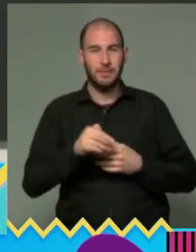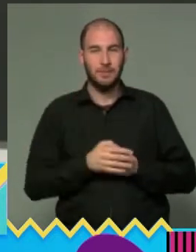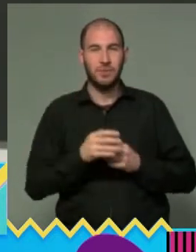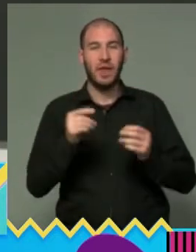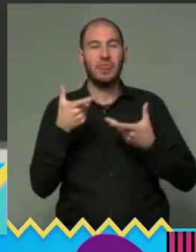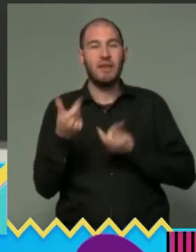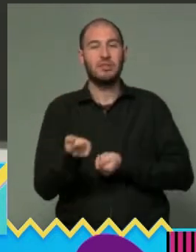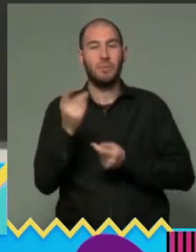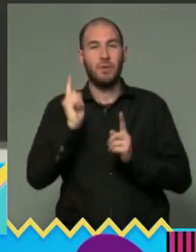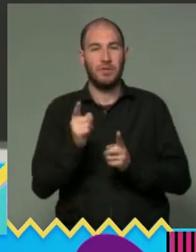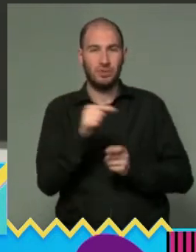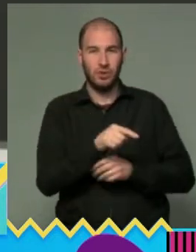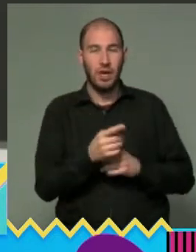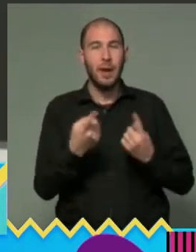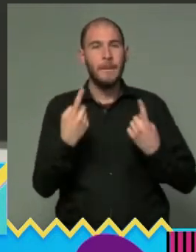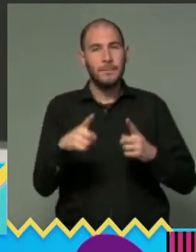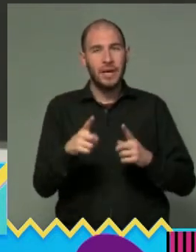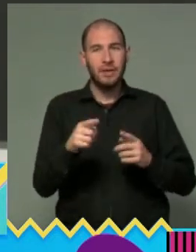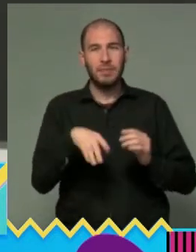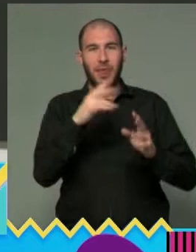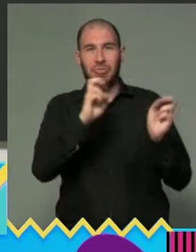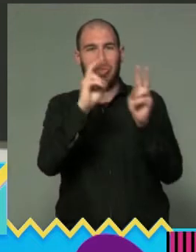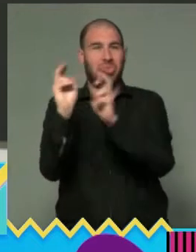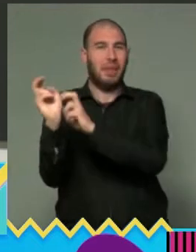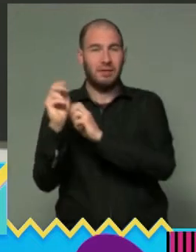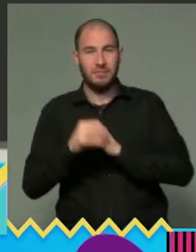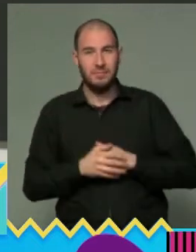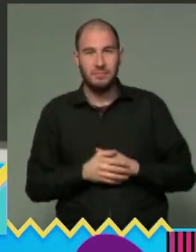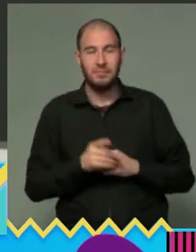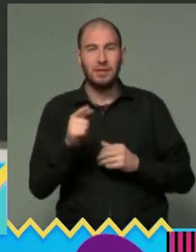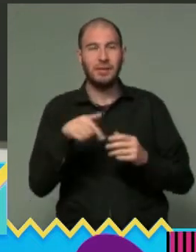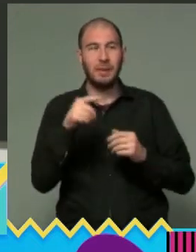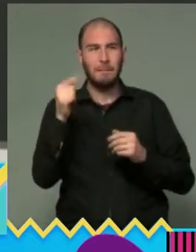del defensor del docente, pero nos terminamos yendo un poco más allá y